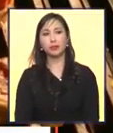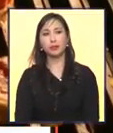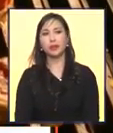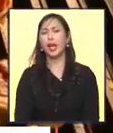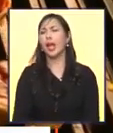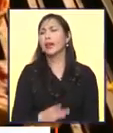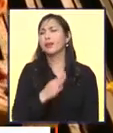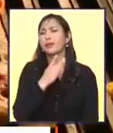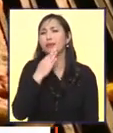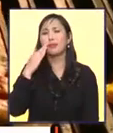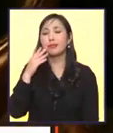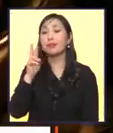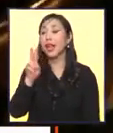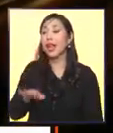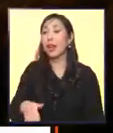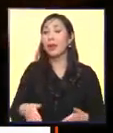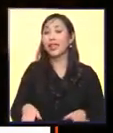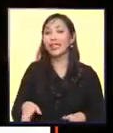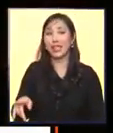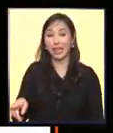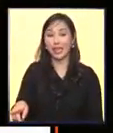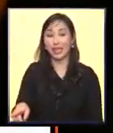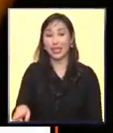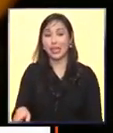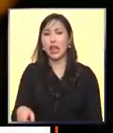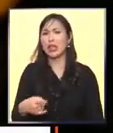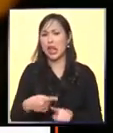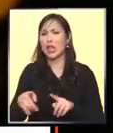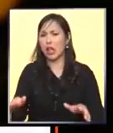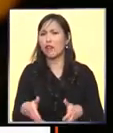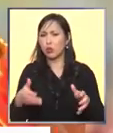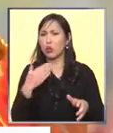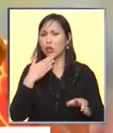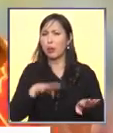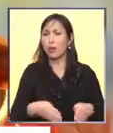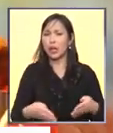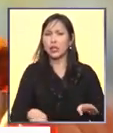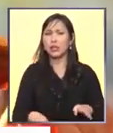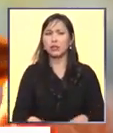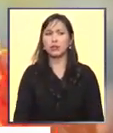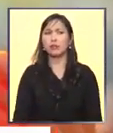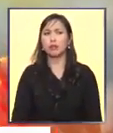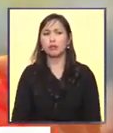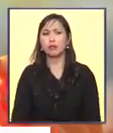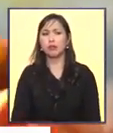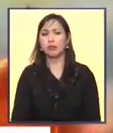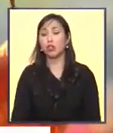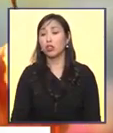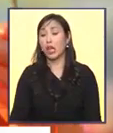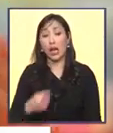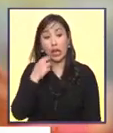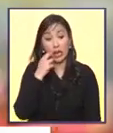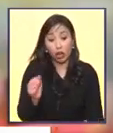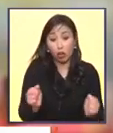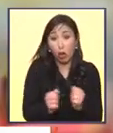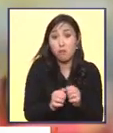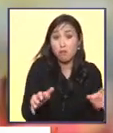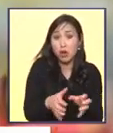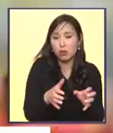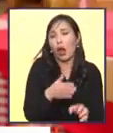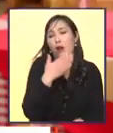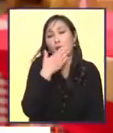¡Mmm! A la parrilla. Aquí mismo preparan muchas verduras a la parrilla, así que nada mejor que acompañar sus carnes con verduritas.